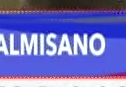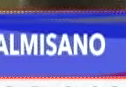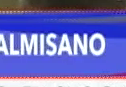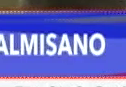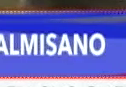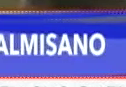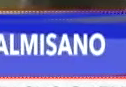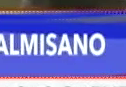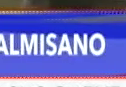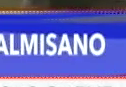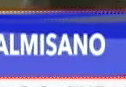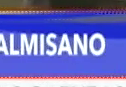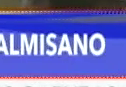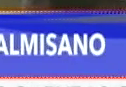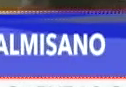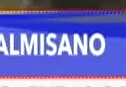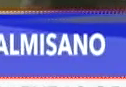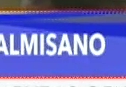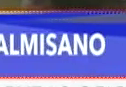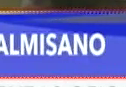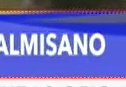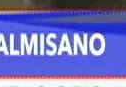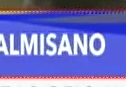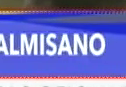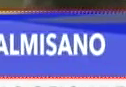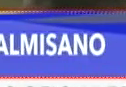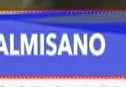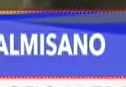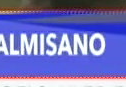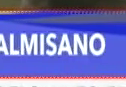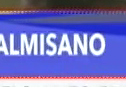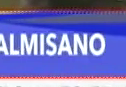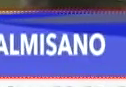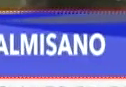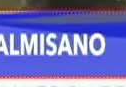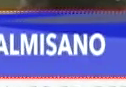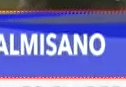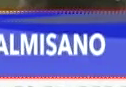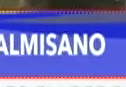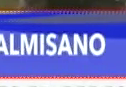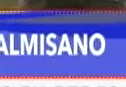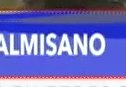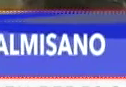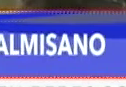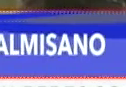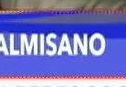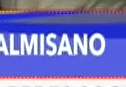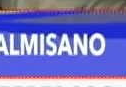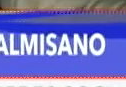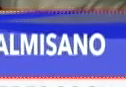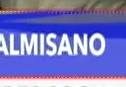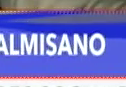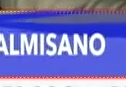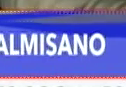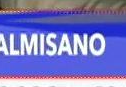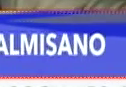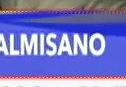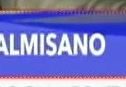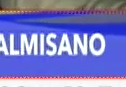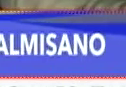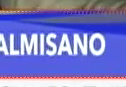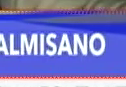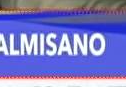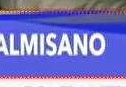trabajadores por sus empresas por sus industrias hoy seguimos dando a pesar de bloqueos sanciones